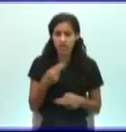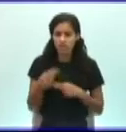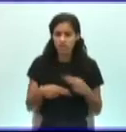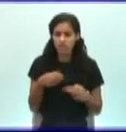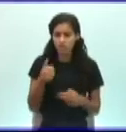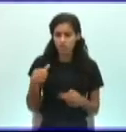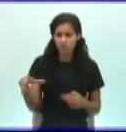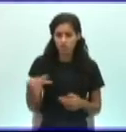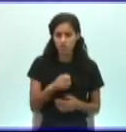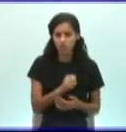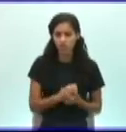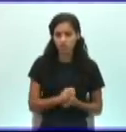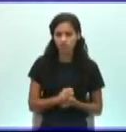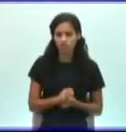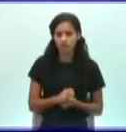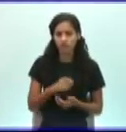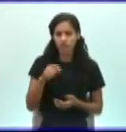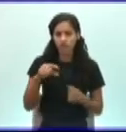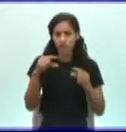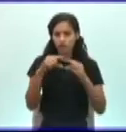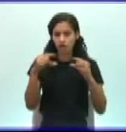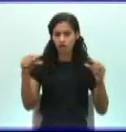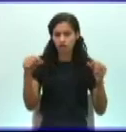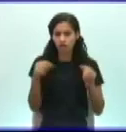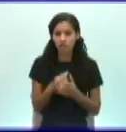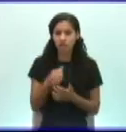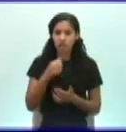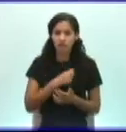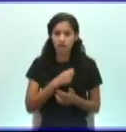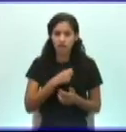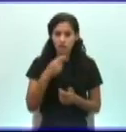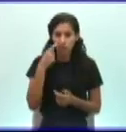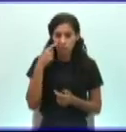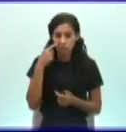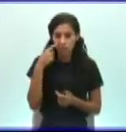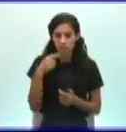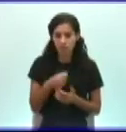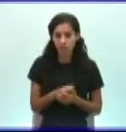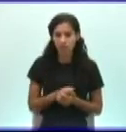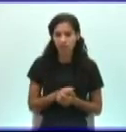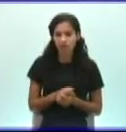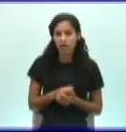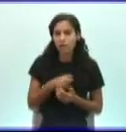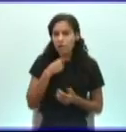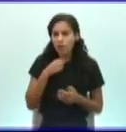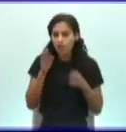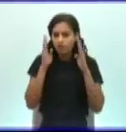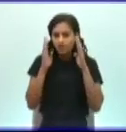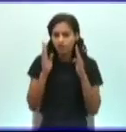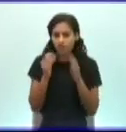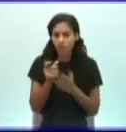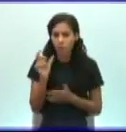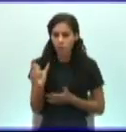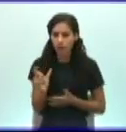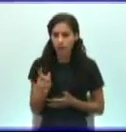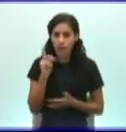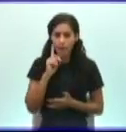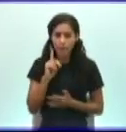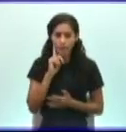todos. En esta oración quiero que centren la atención en la palabra que aparece